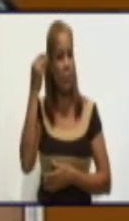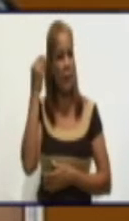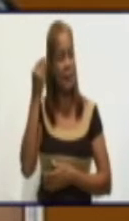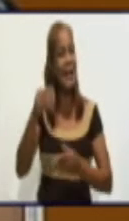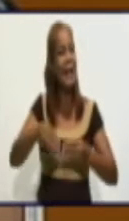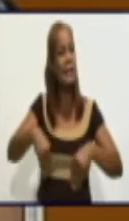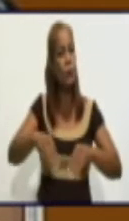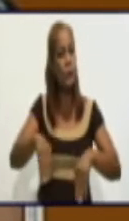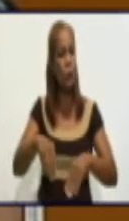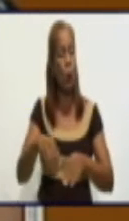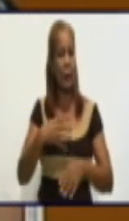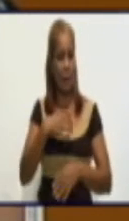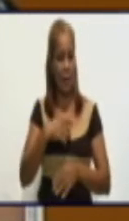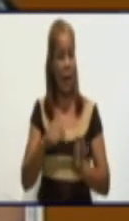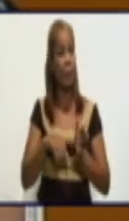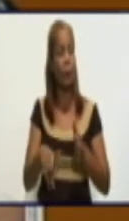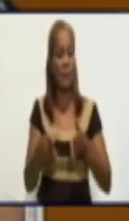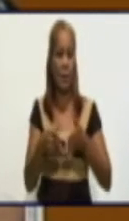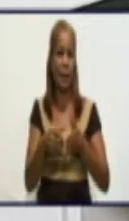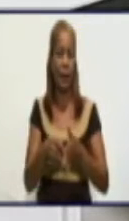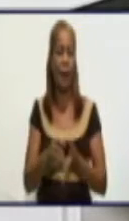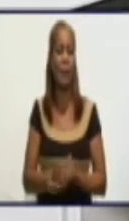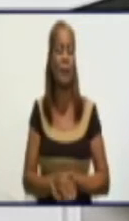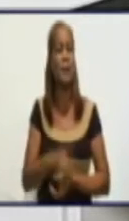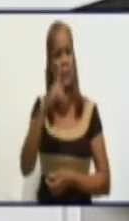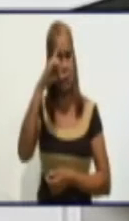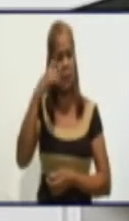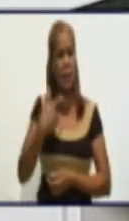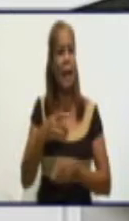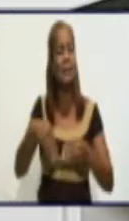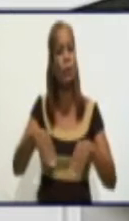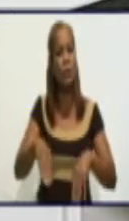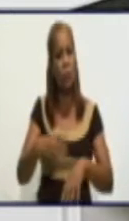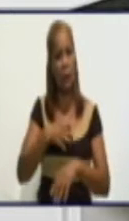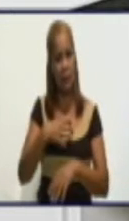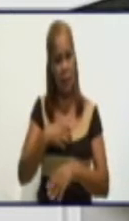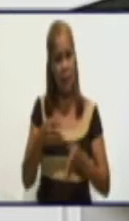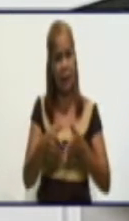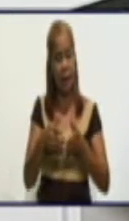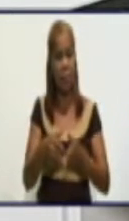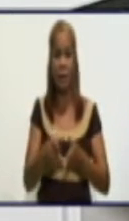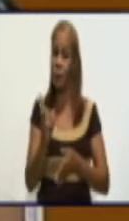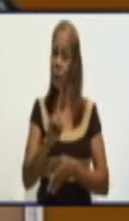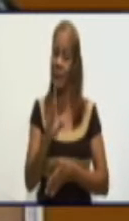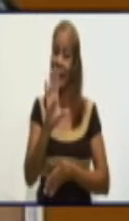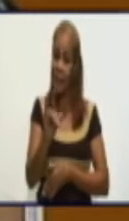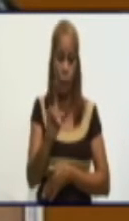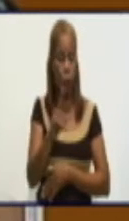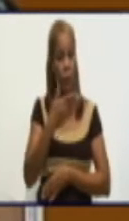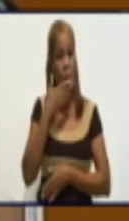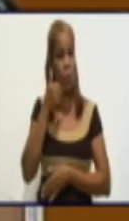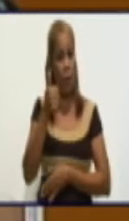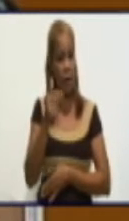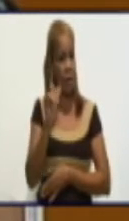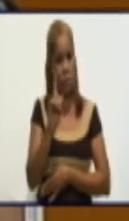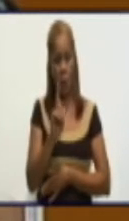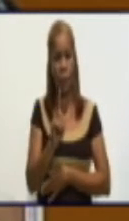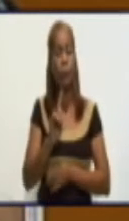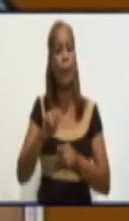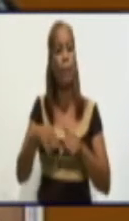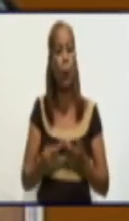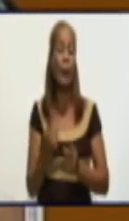la provincia de era si un en la situación que tiene grama continuamos diciendo que no es favorable que no es favorable porque lo